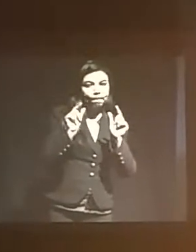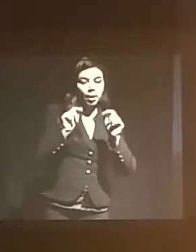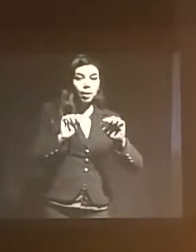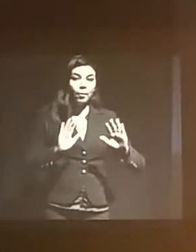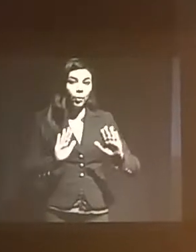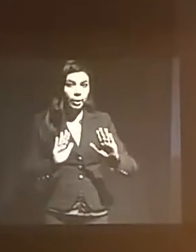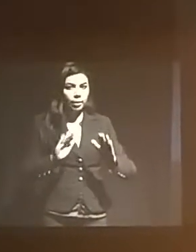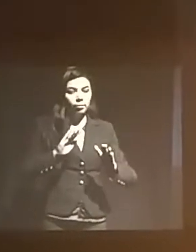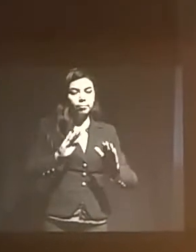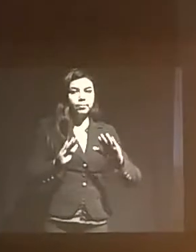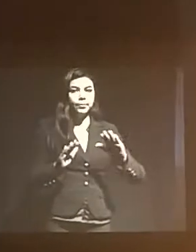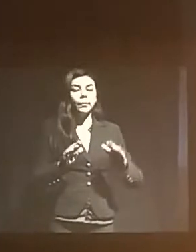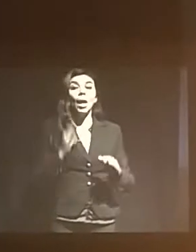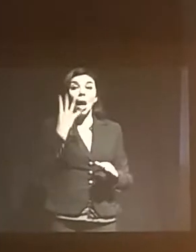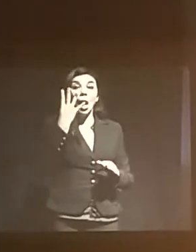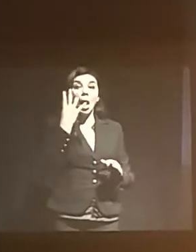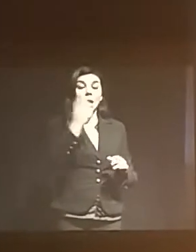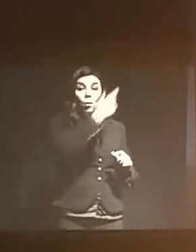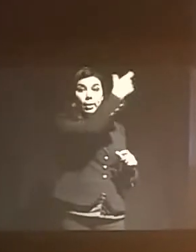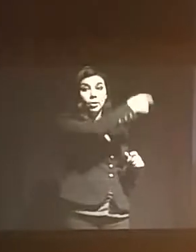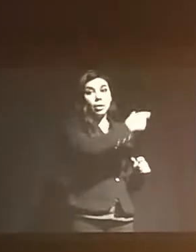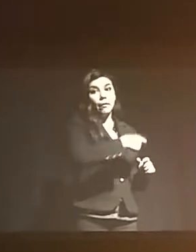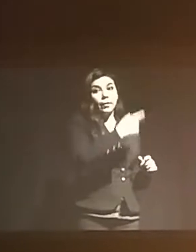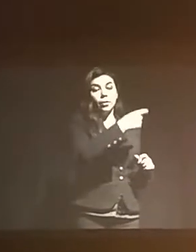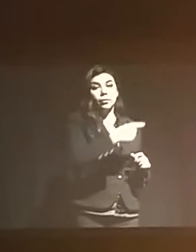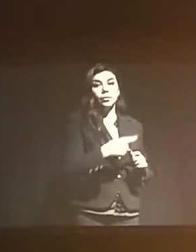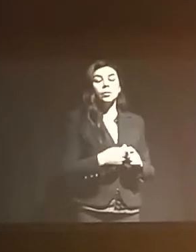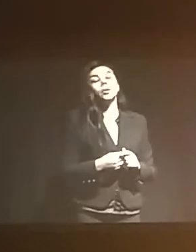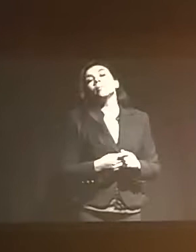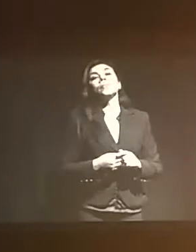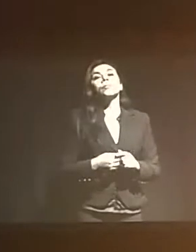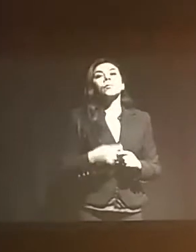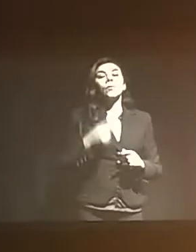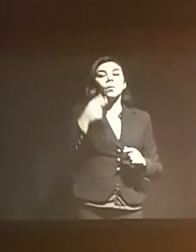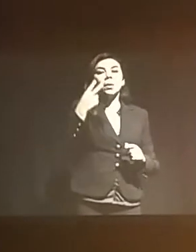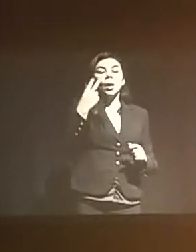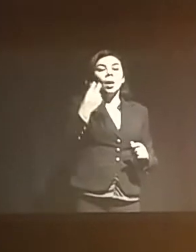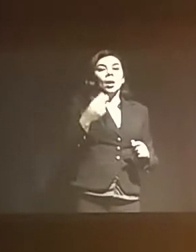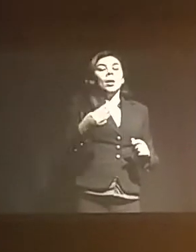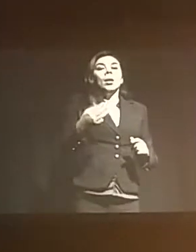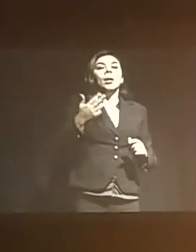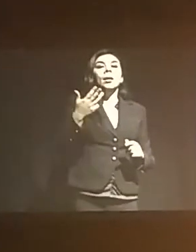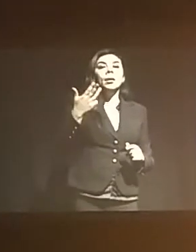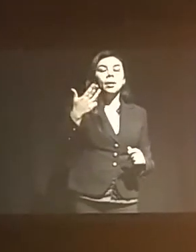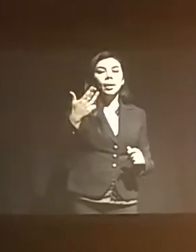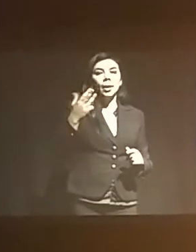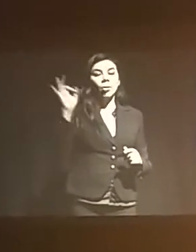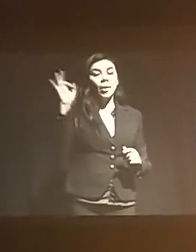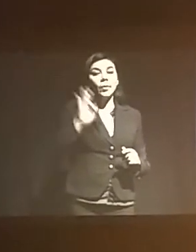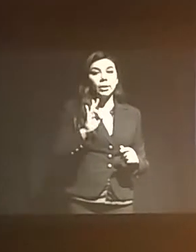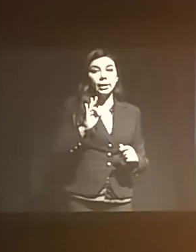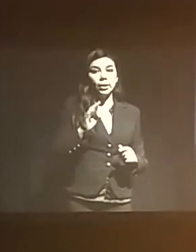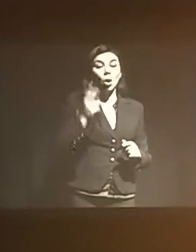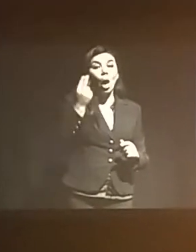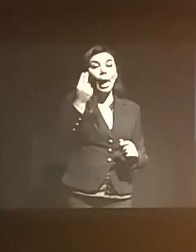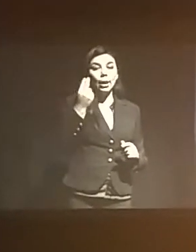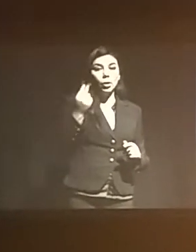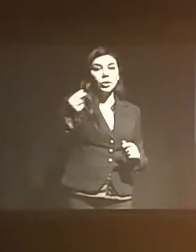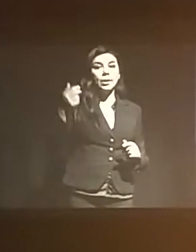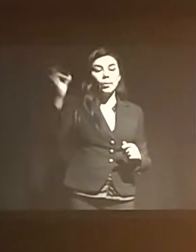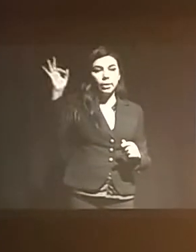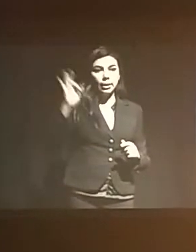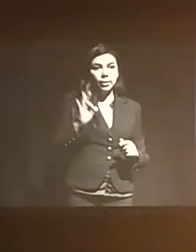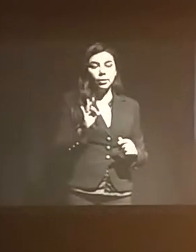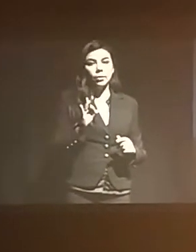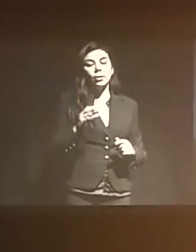hay cuatro gráficos. El primero habla del 12,9, el 13%, que son las personas con situación en situación de discapacidad, con